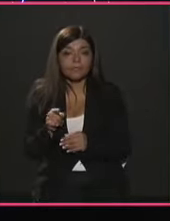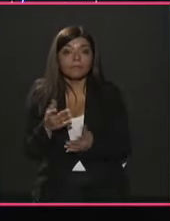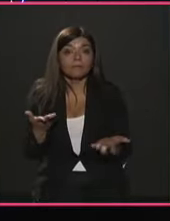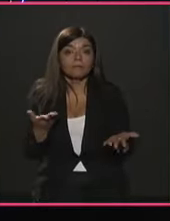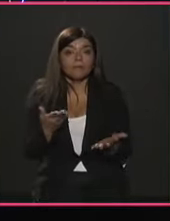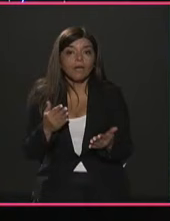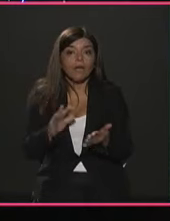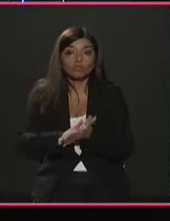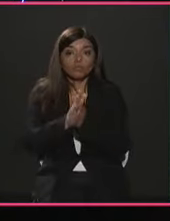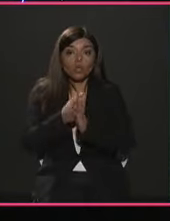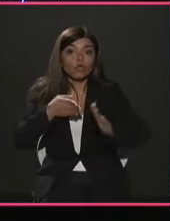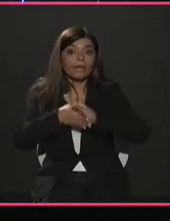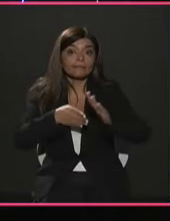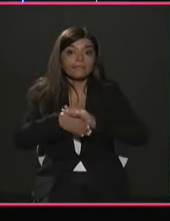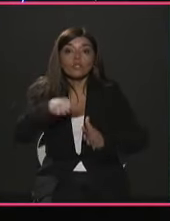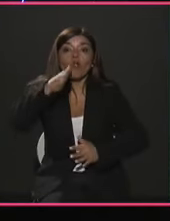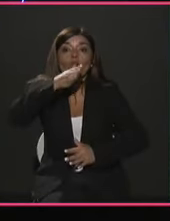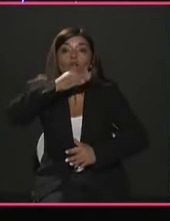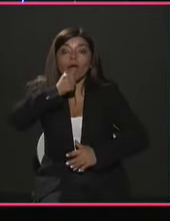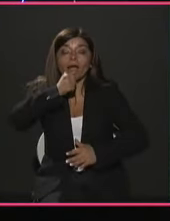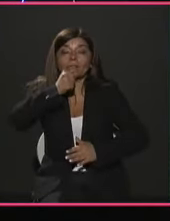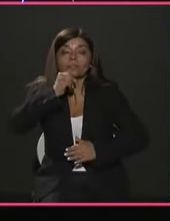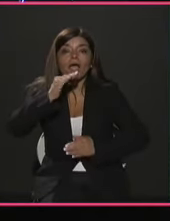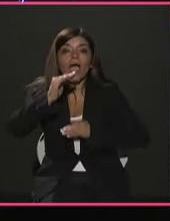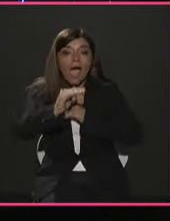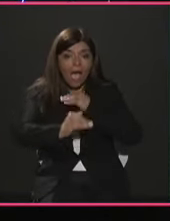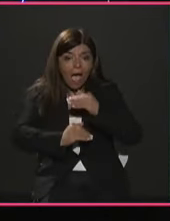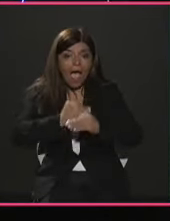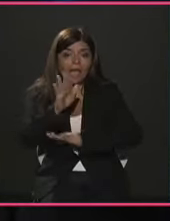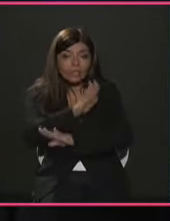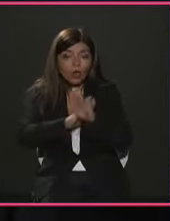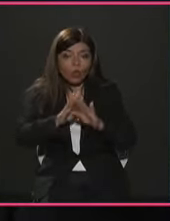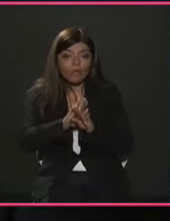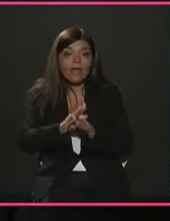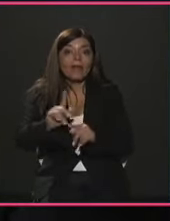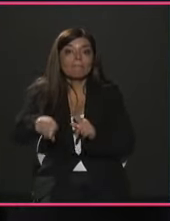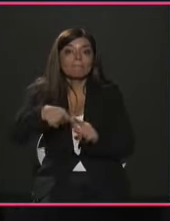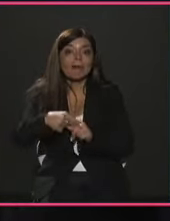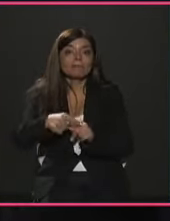acceso para todos y también hay sobre